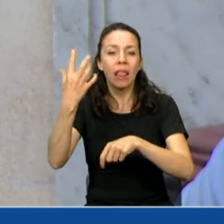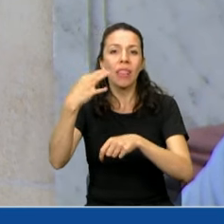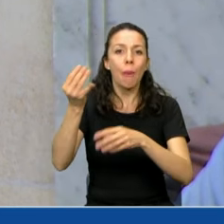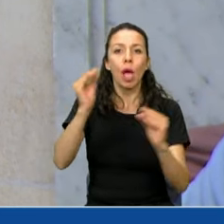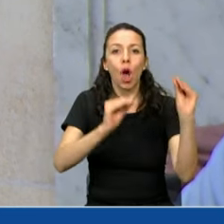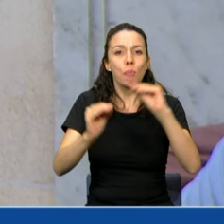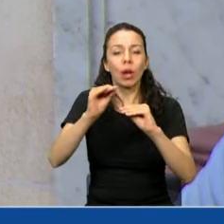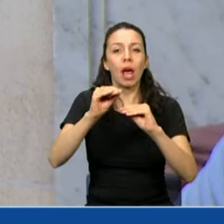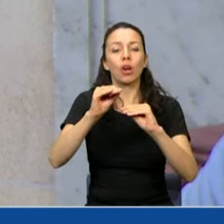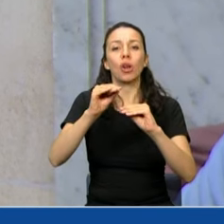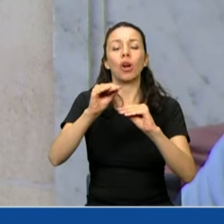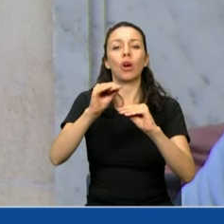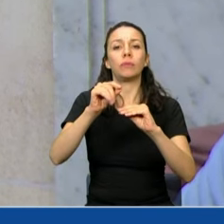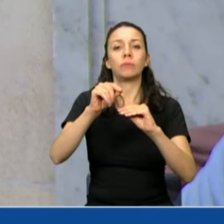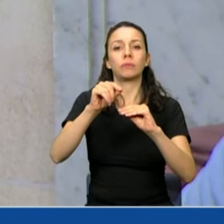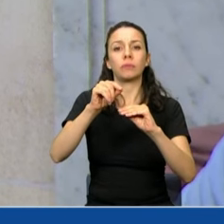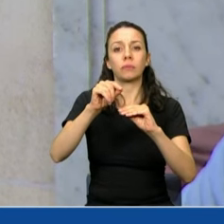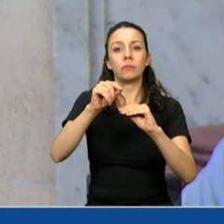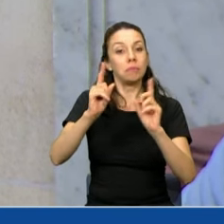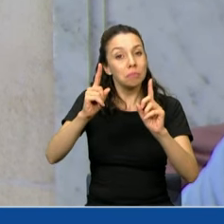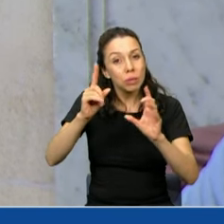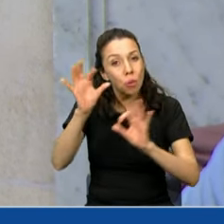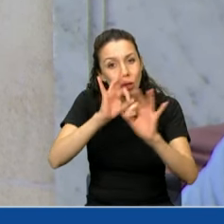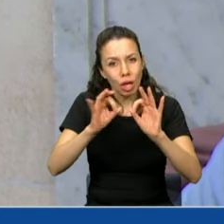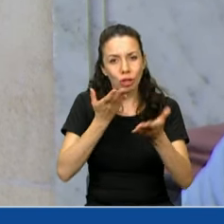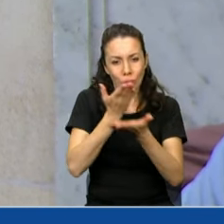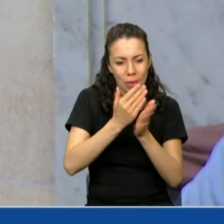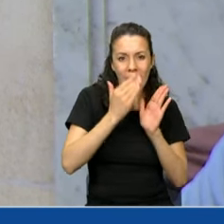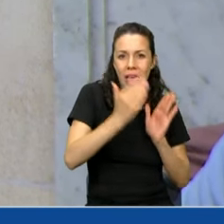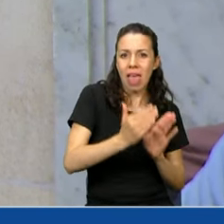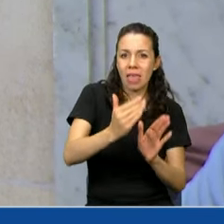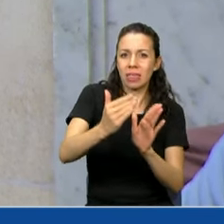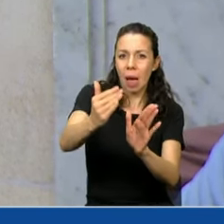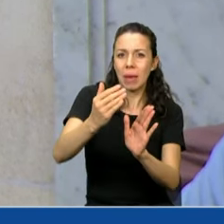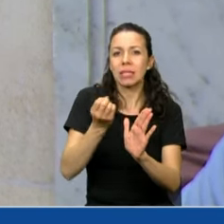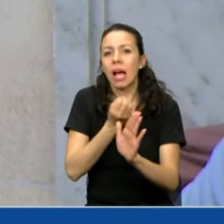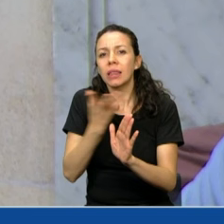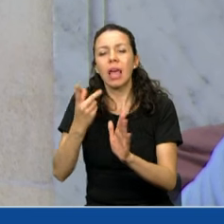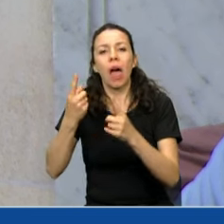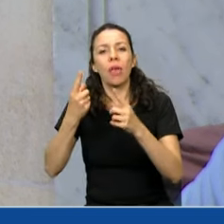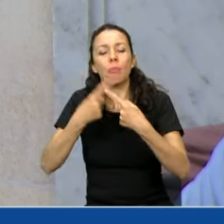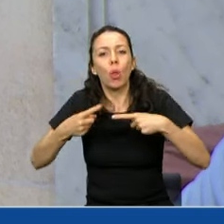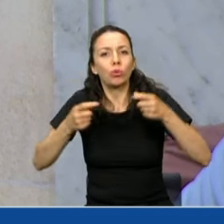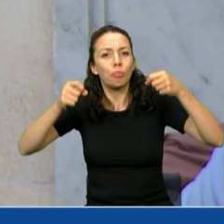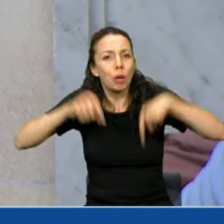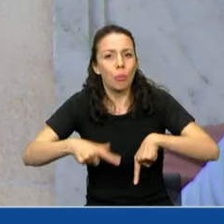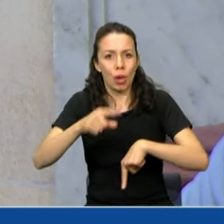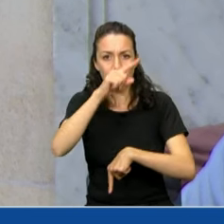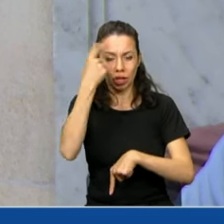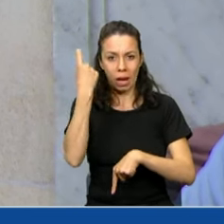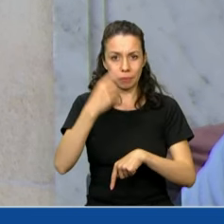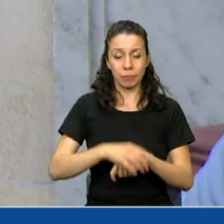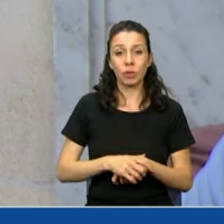que que va a tener este proyecto y acá me voy a detener y le voy a pedir